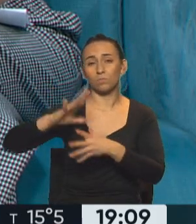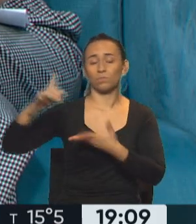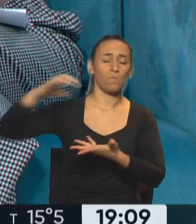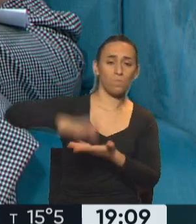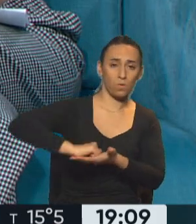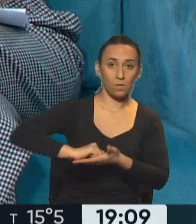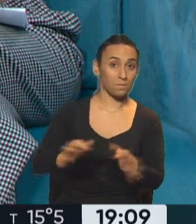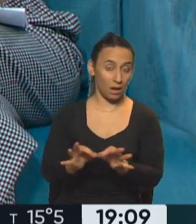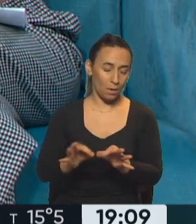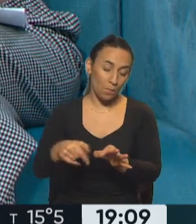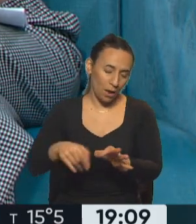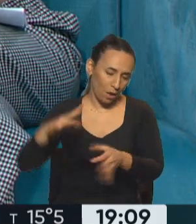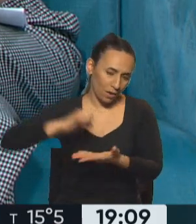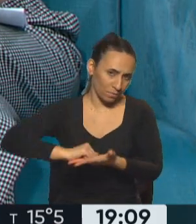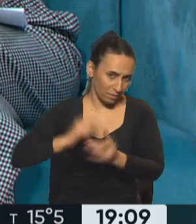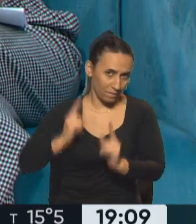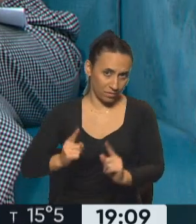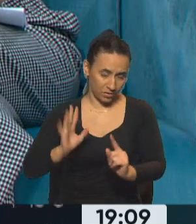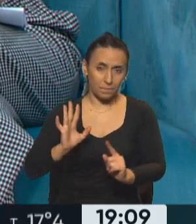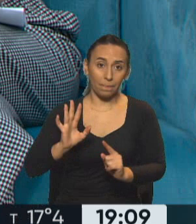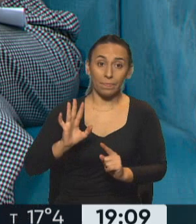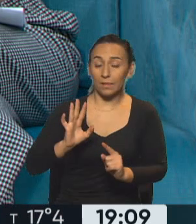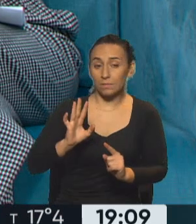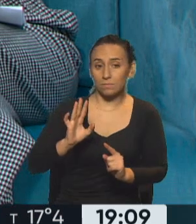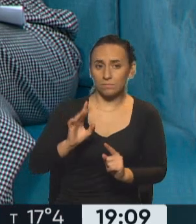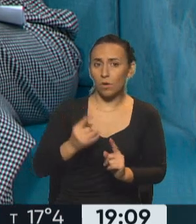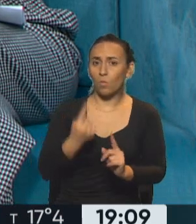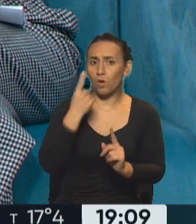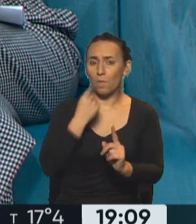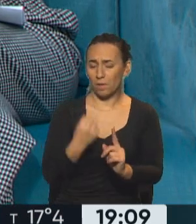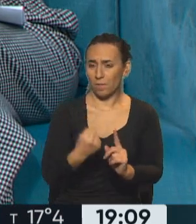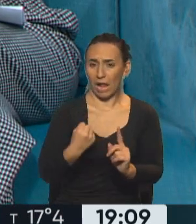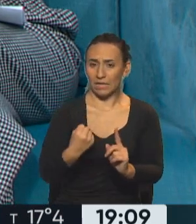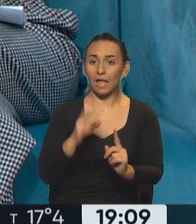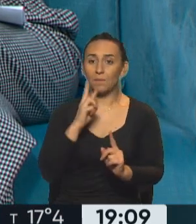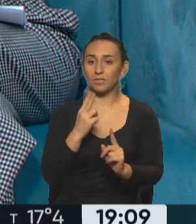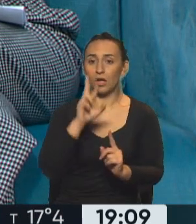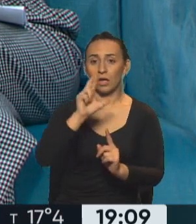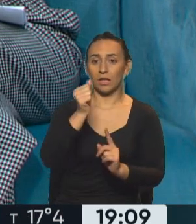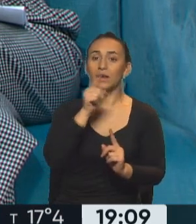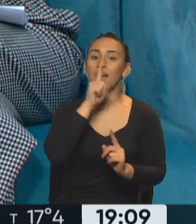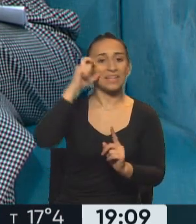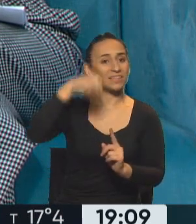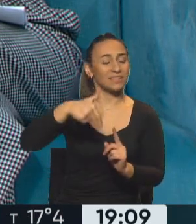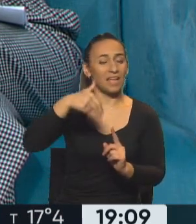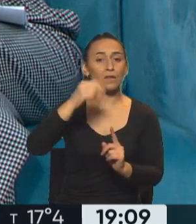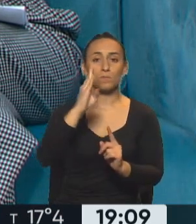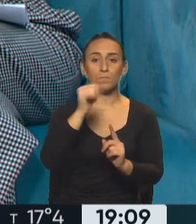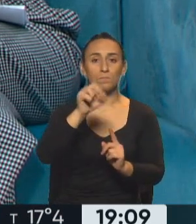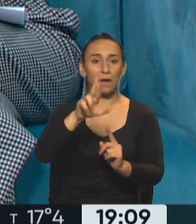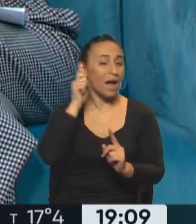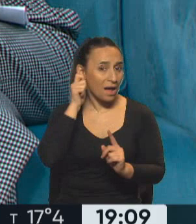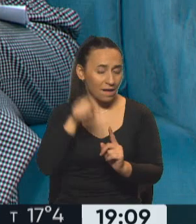ahora. Mientras todo pasaba, un valiente hombre de apellido Rattenbach presentó un informe. ¿Qué